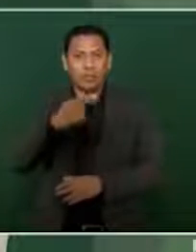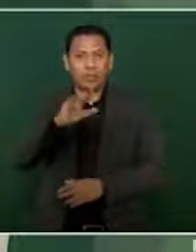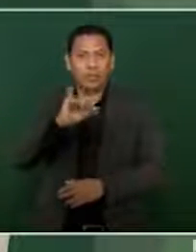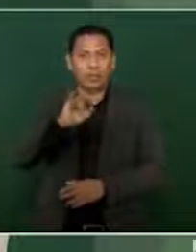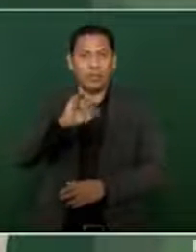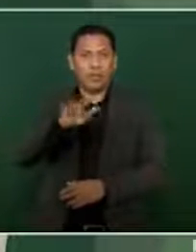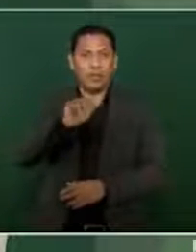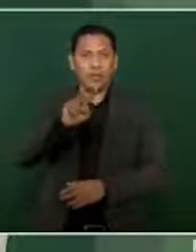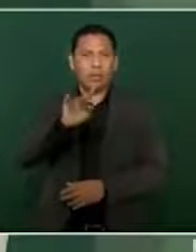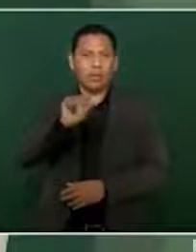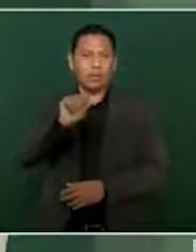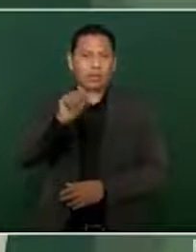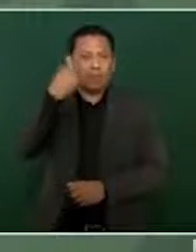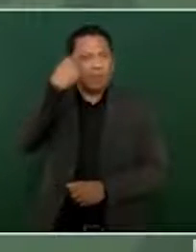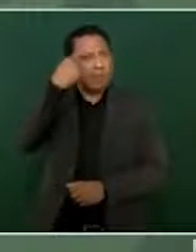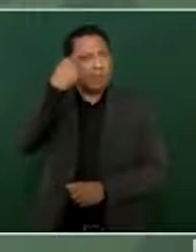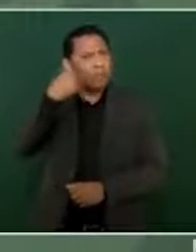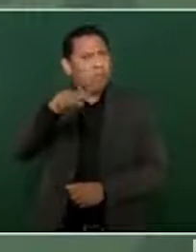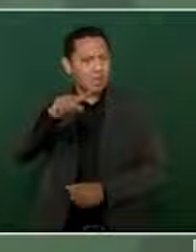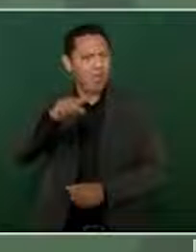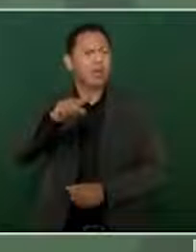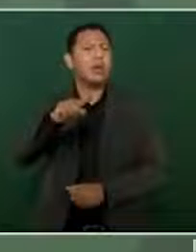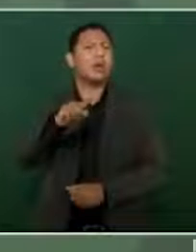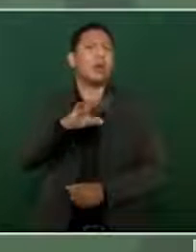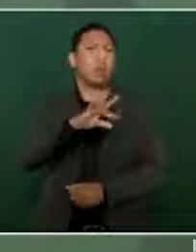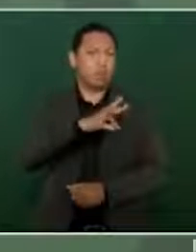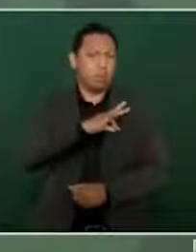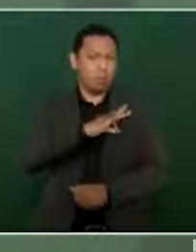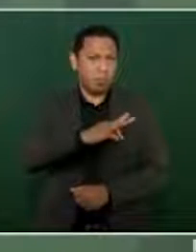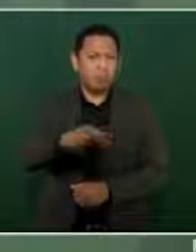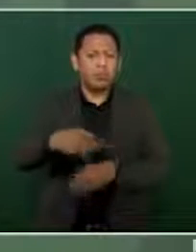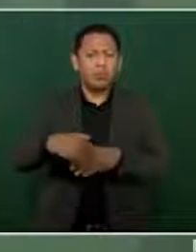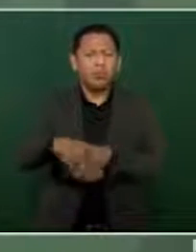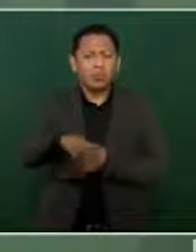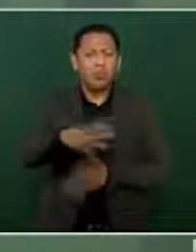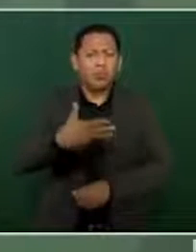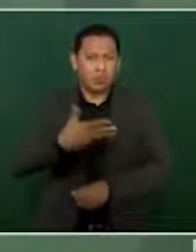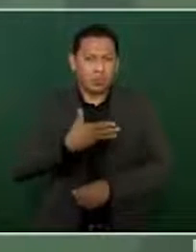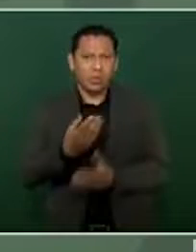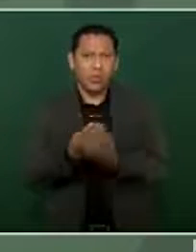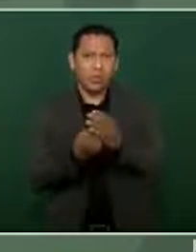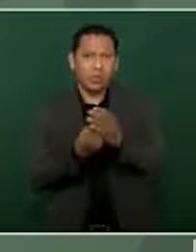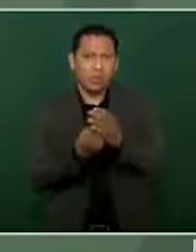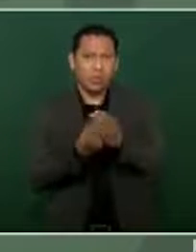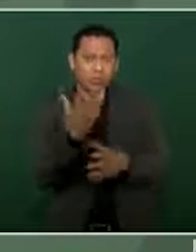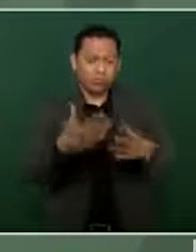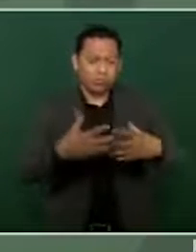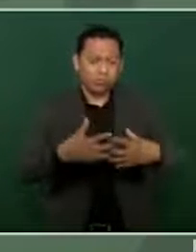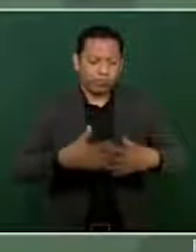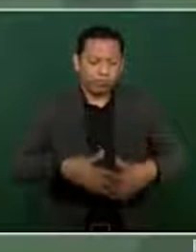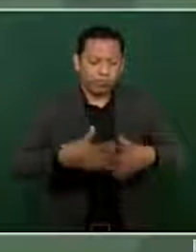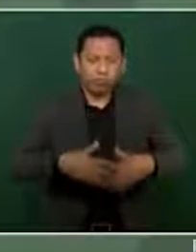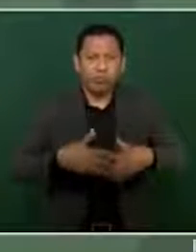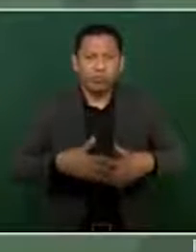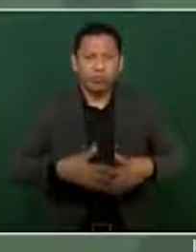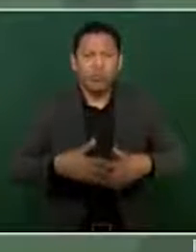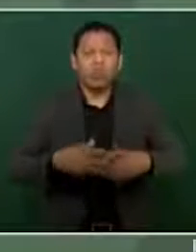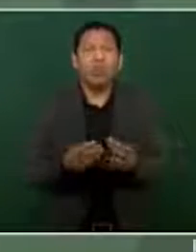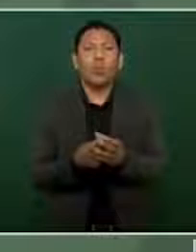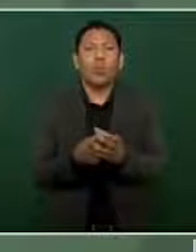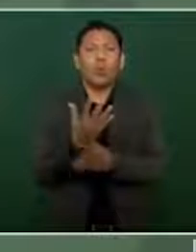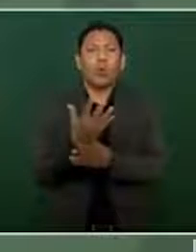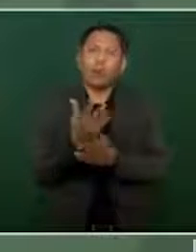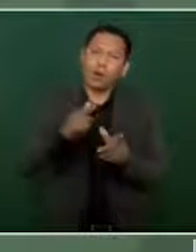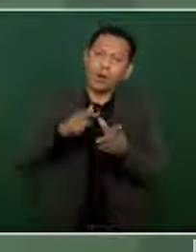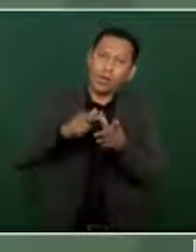para que se cuente con nuevas turbinas. Vamos a